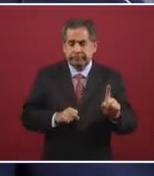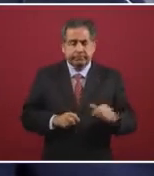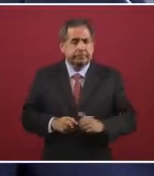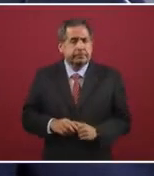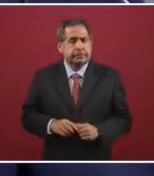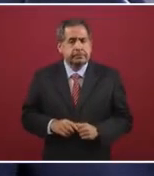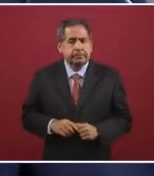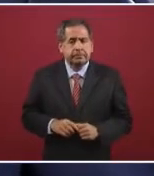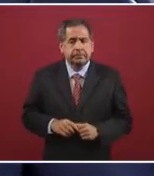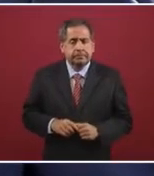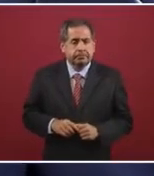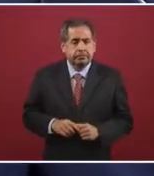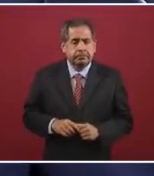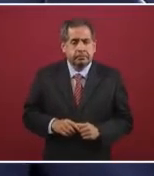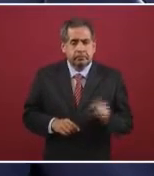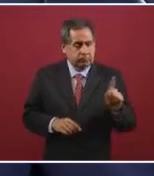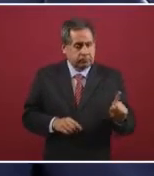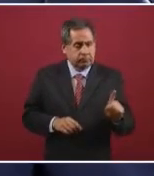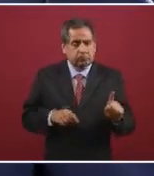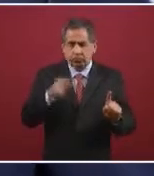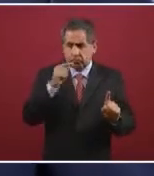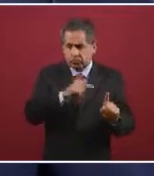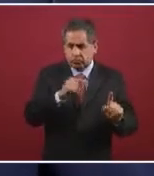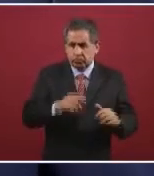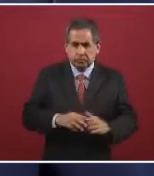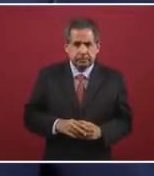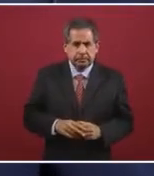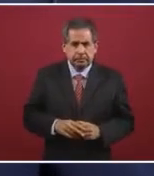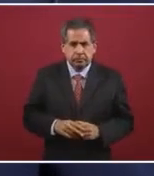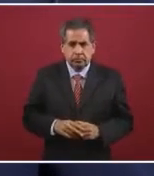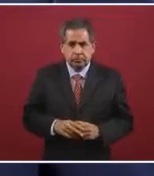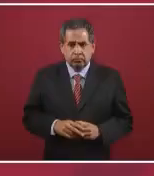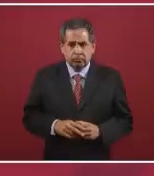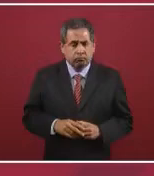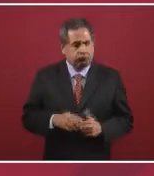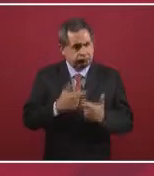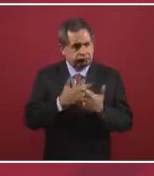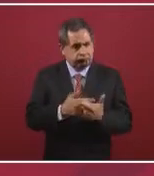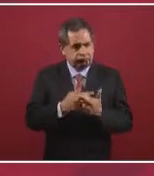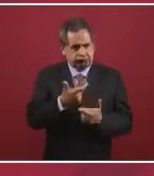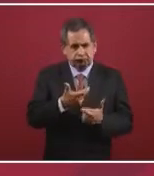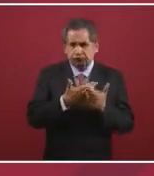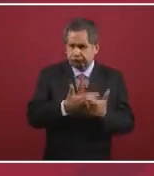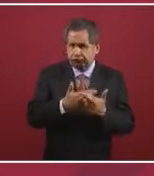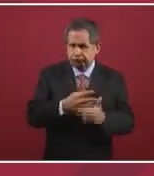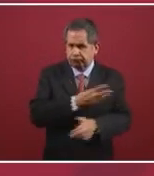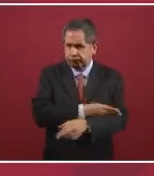un hombre con recursos económicos,